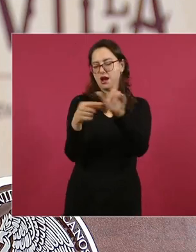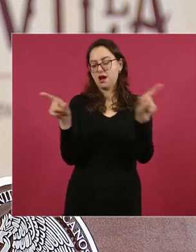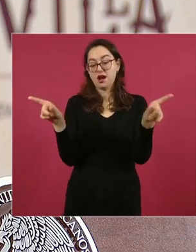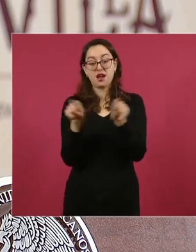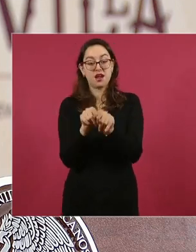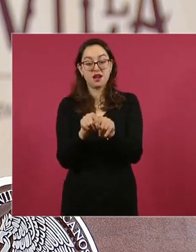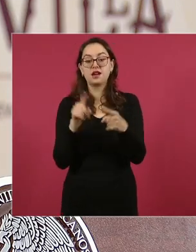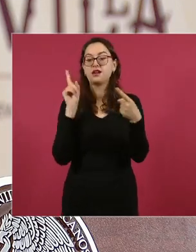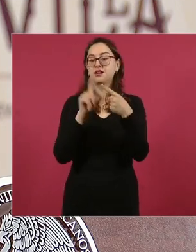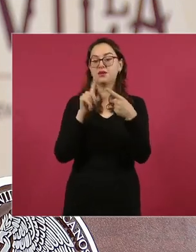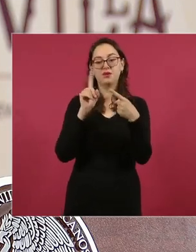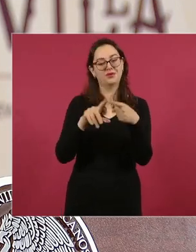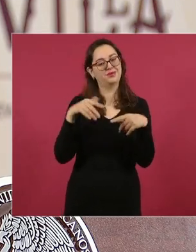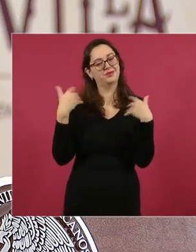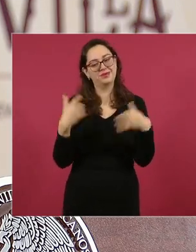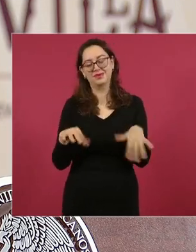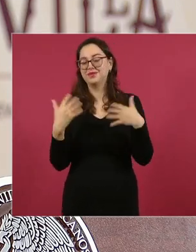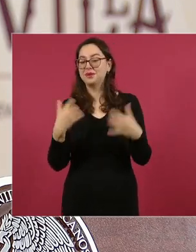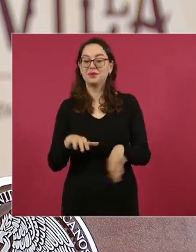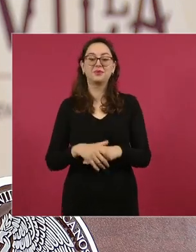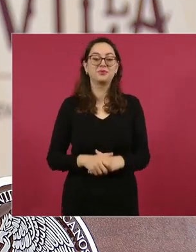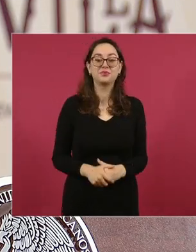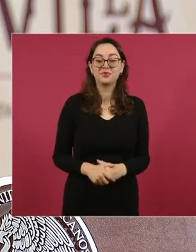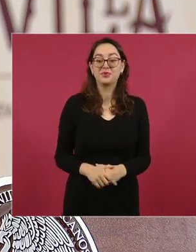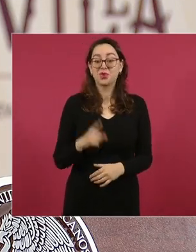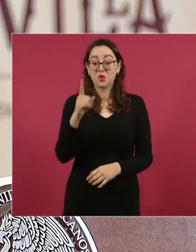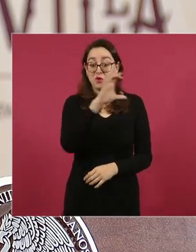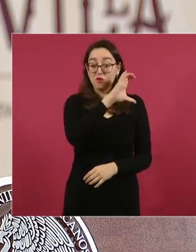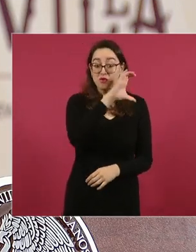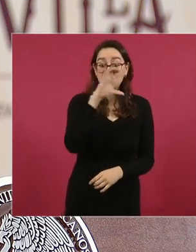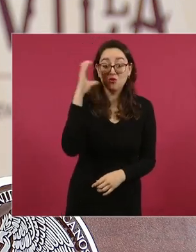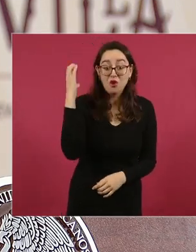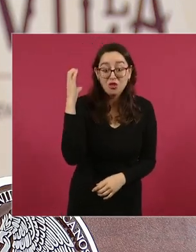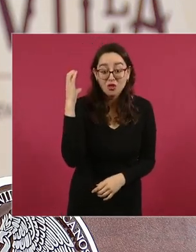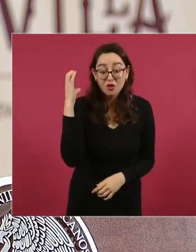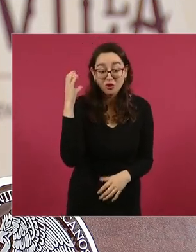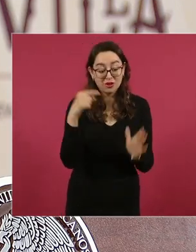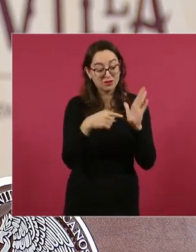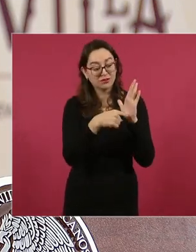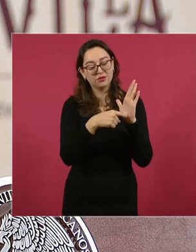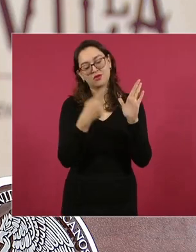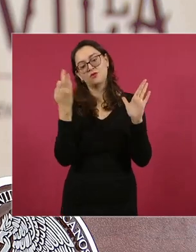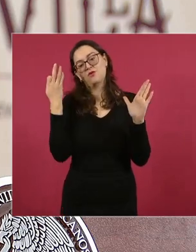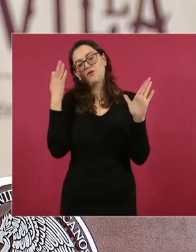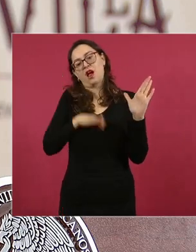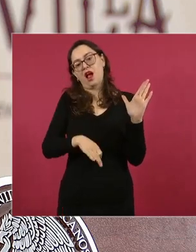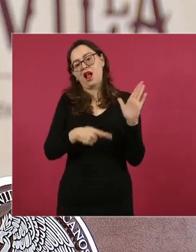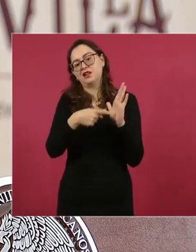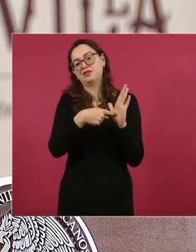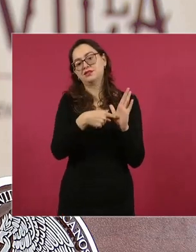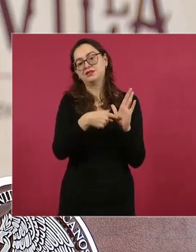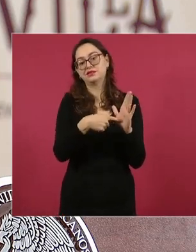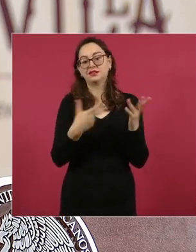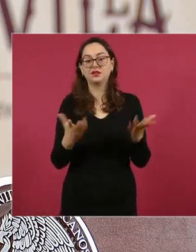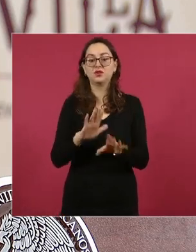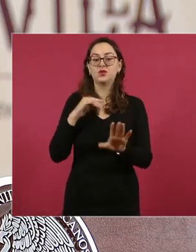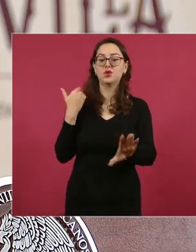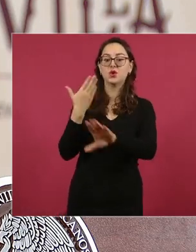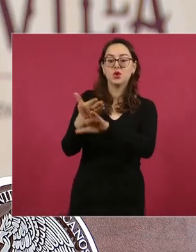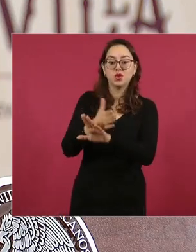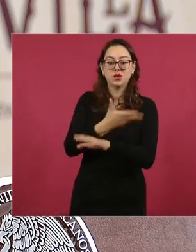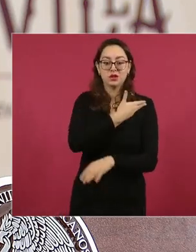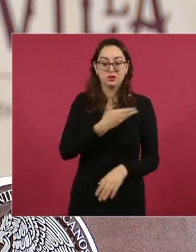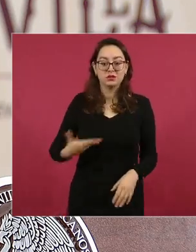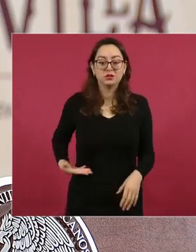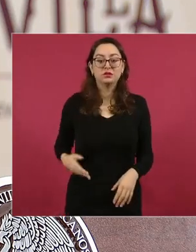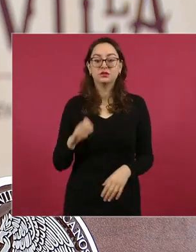una joya. Miren, una foto que no corresponde es usada para golpear al presidente de la República. La